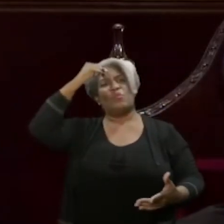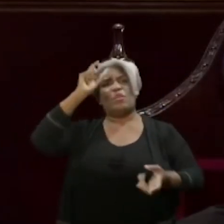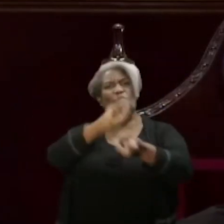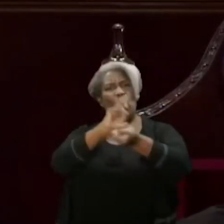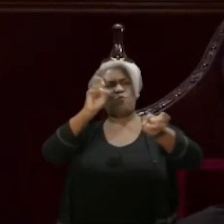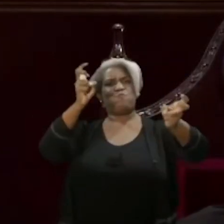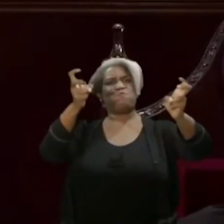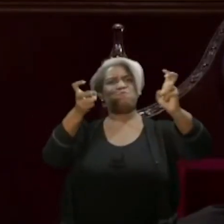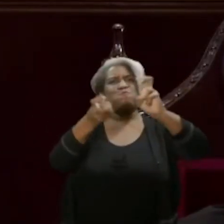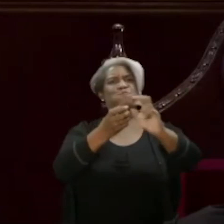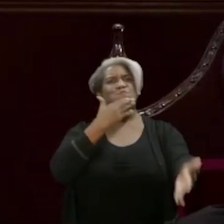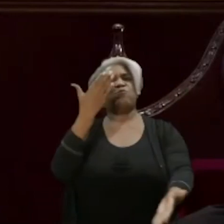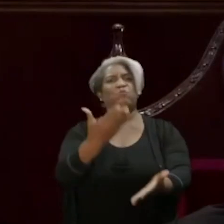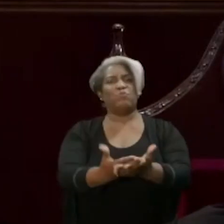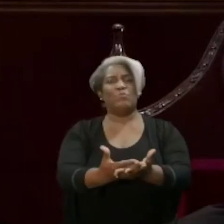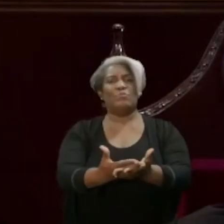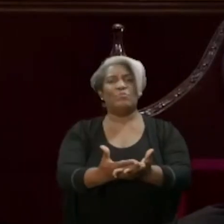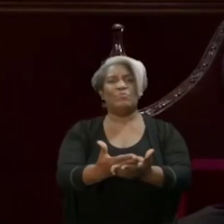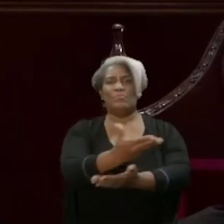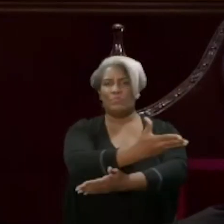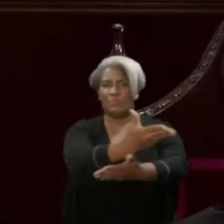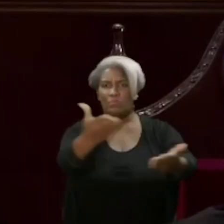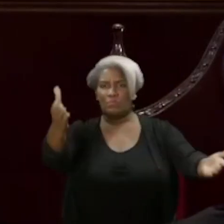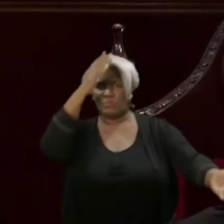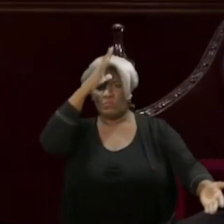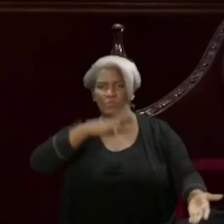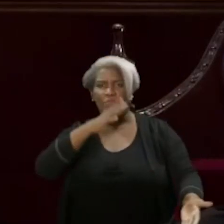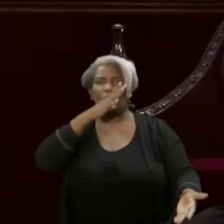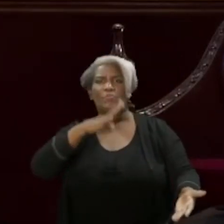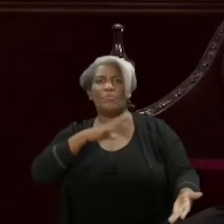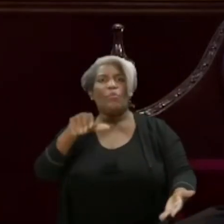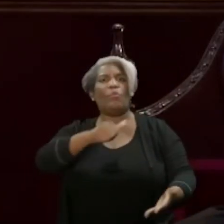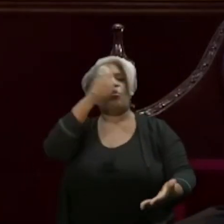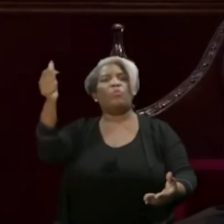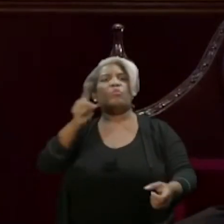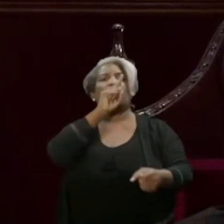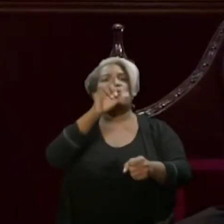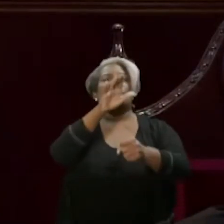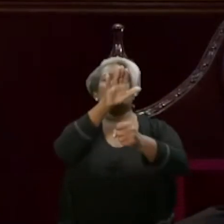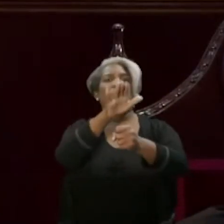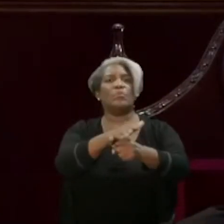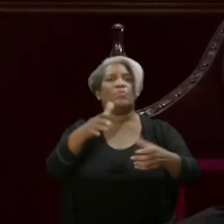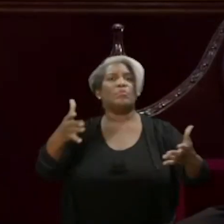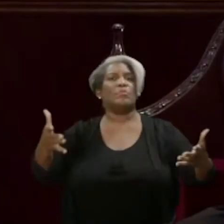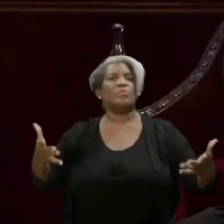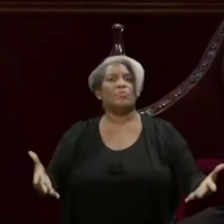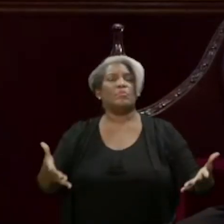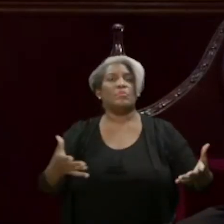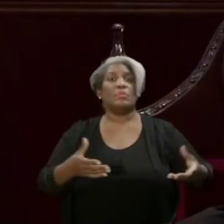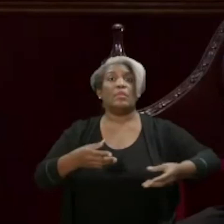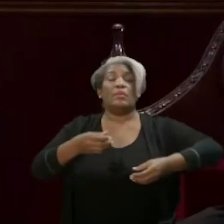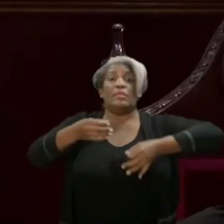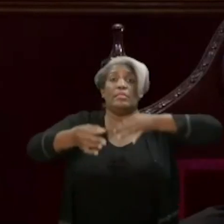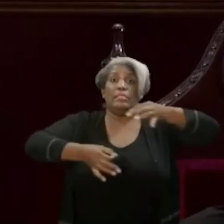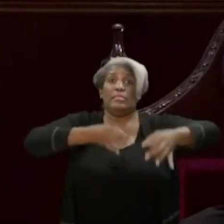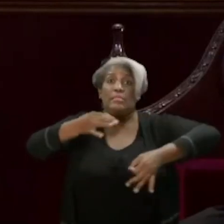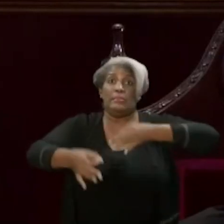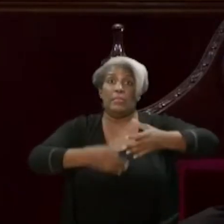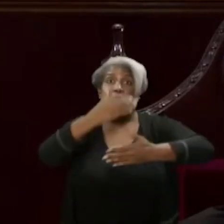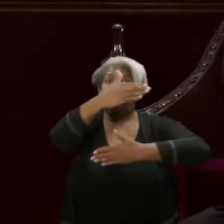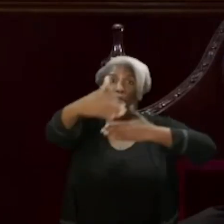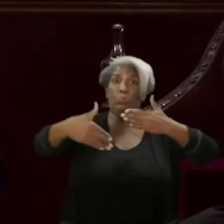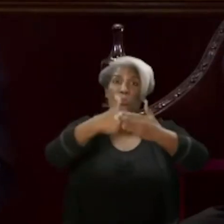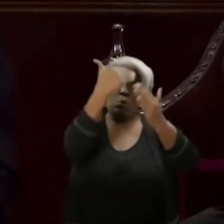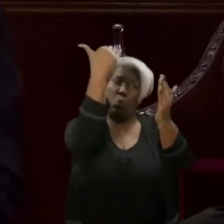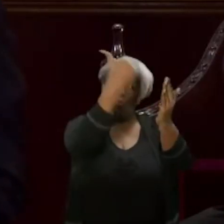reformador. Señoras y señores, otro de mis compromisos inquebrantables es el de la rendición de cuentas, con